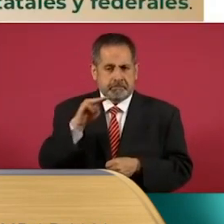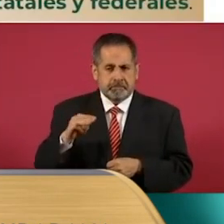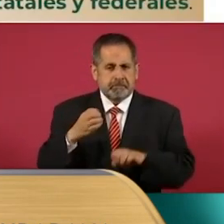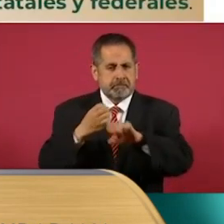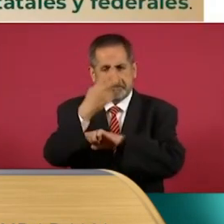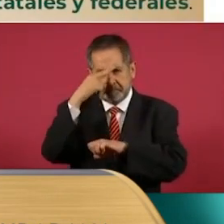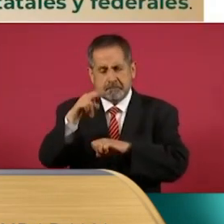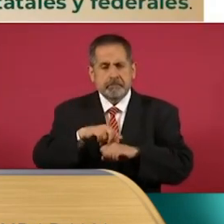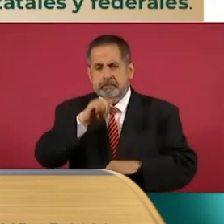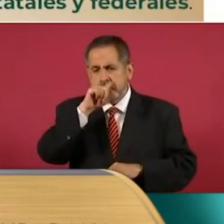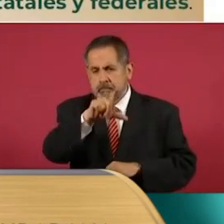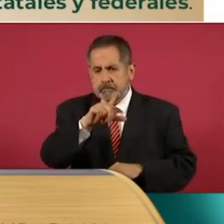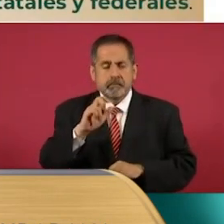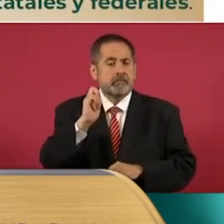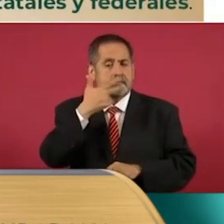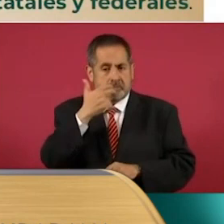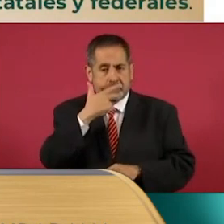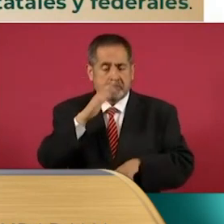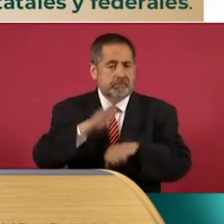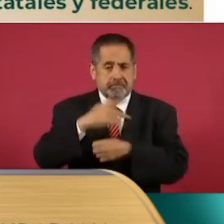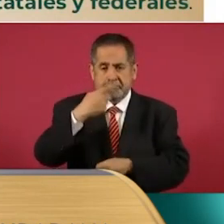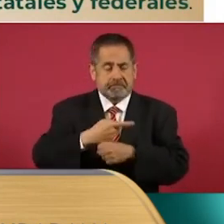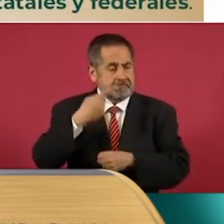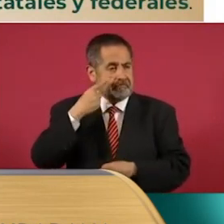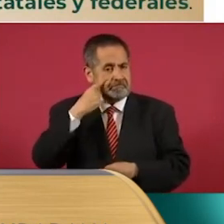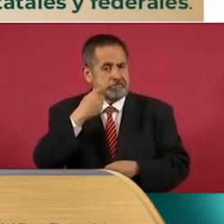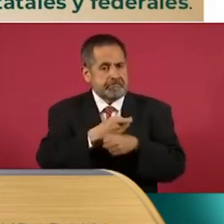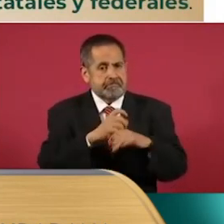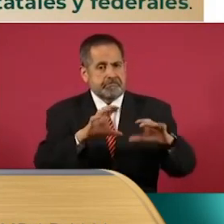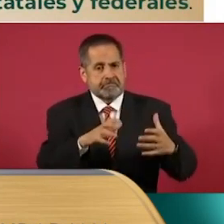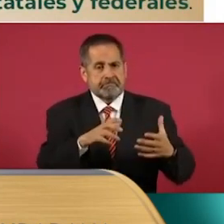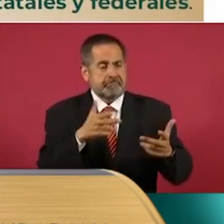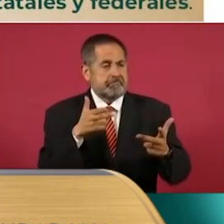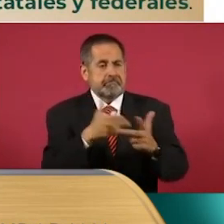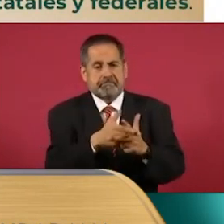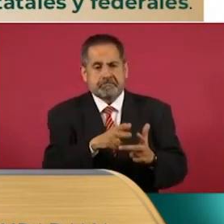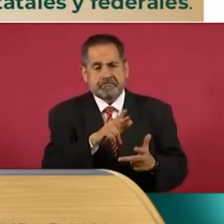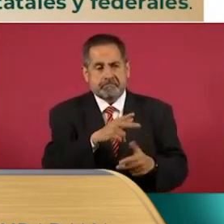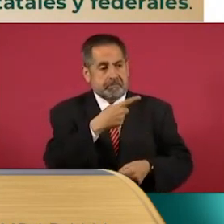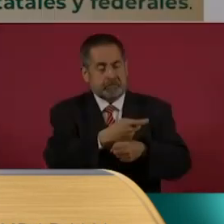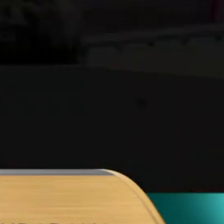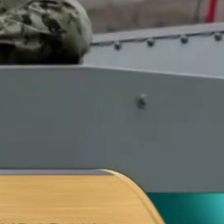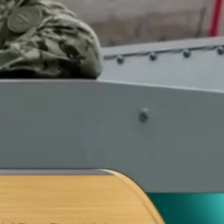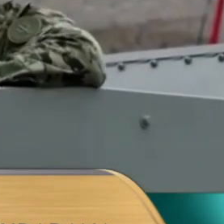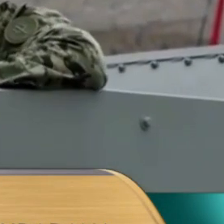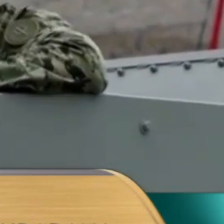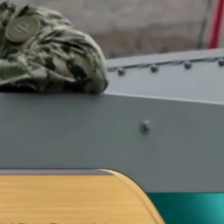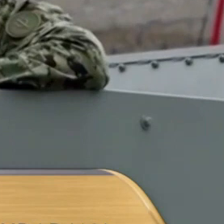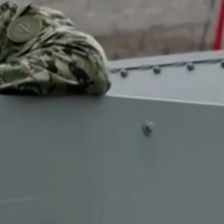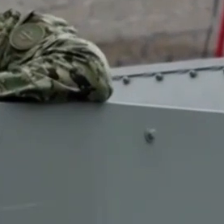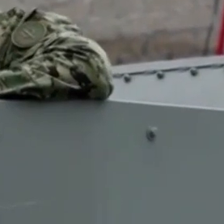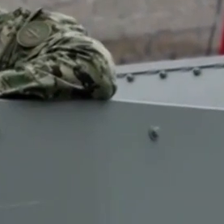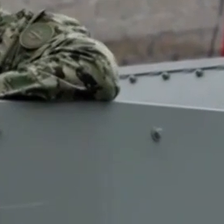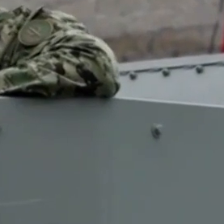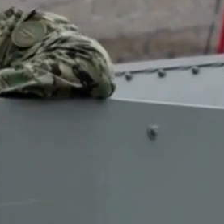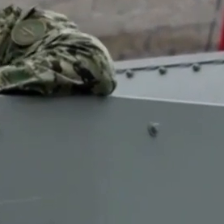de México, Jalisco y Chihuahua quienes concentran esta cifra de homicidios. La secretaria de Seguridad y